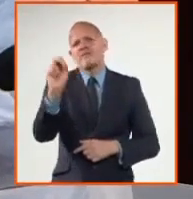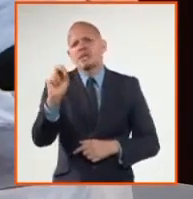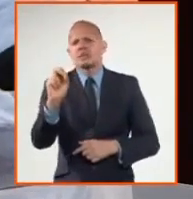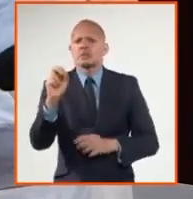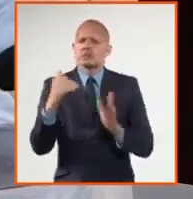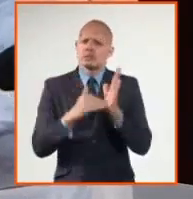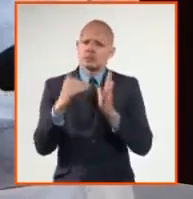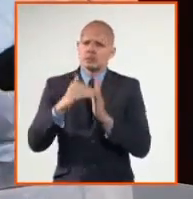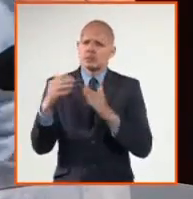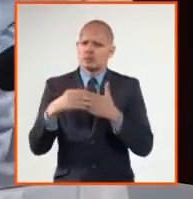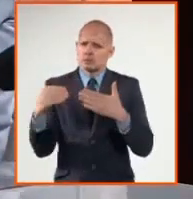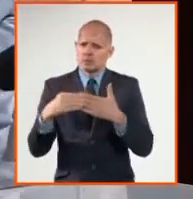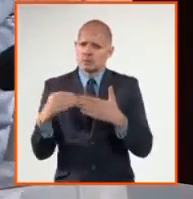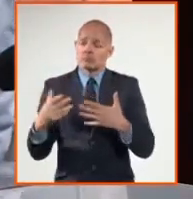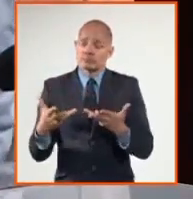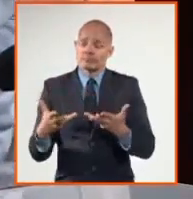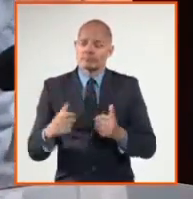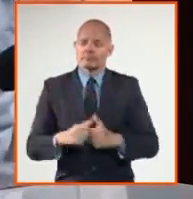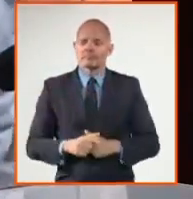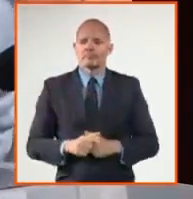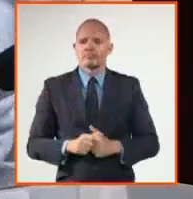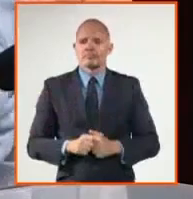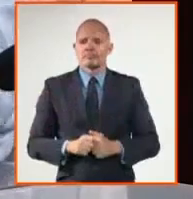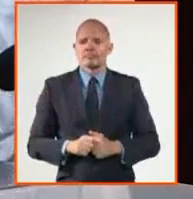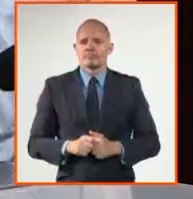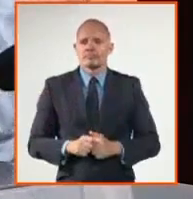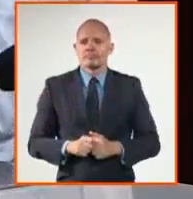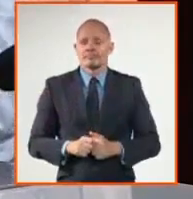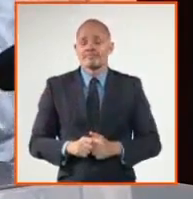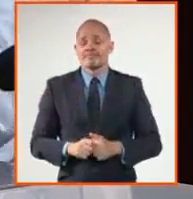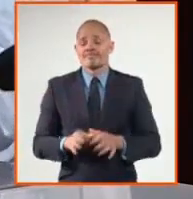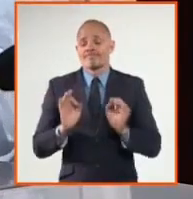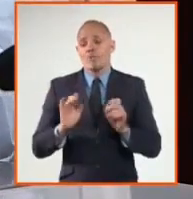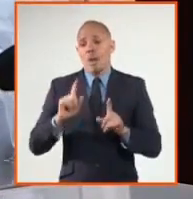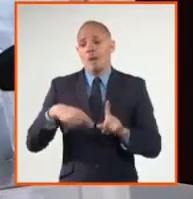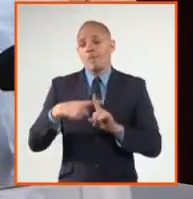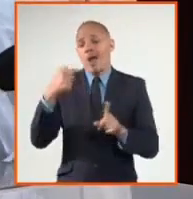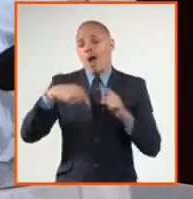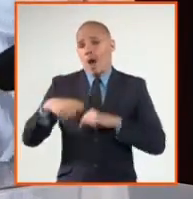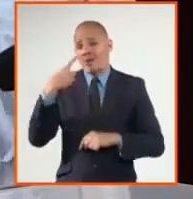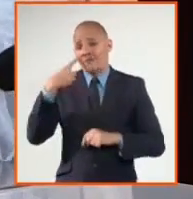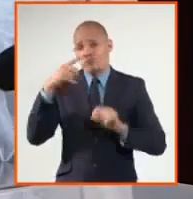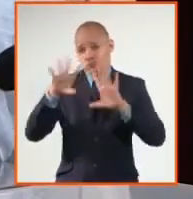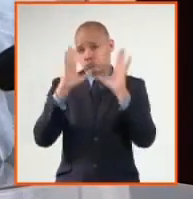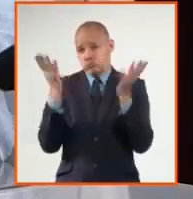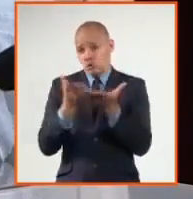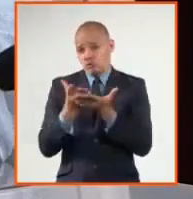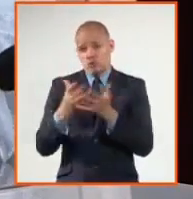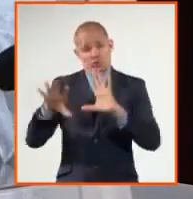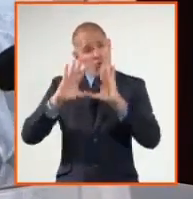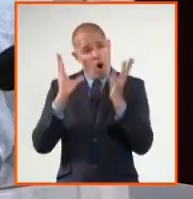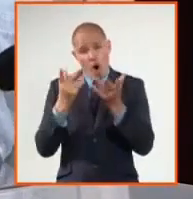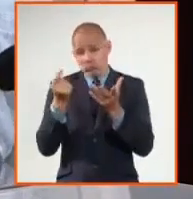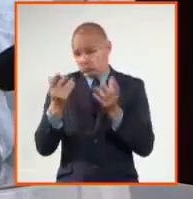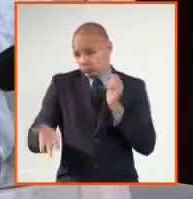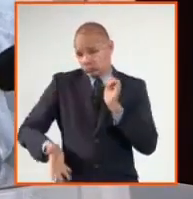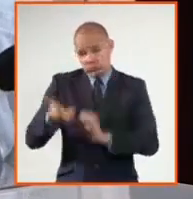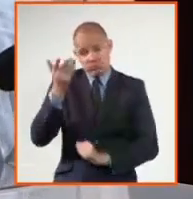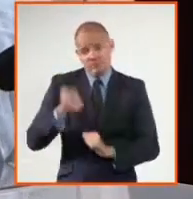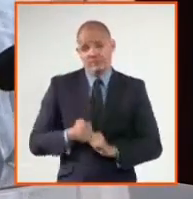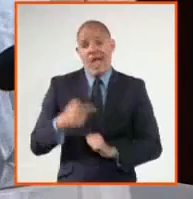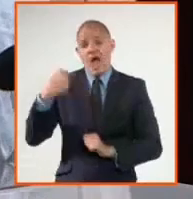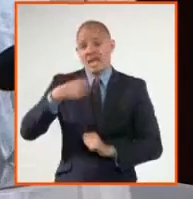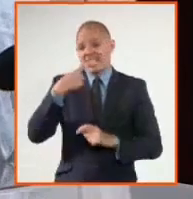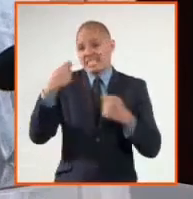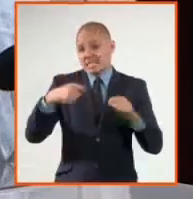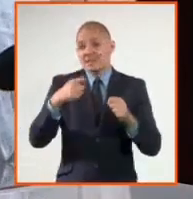la reconstrucción teniendo en cuenta también la difícil situación que tiene el mercado el incremento de los precios que tiene el acero y